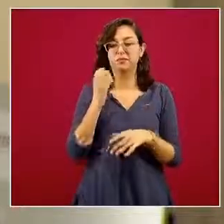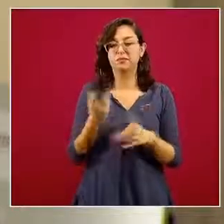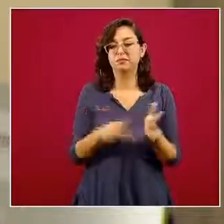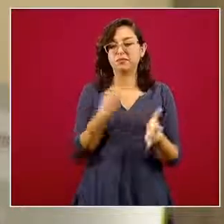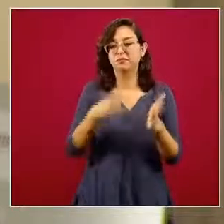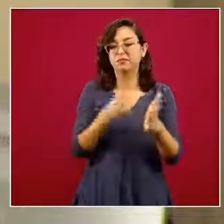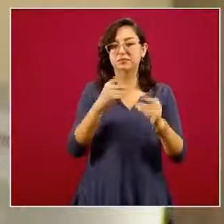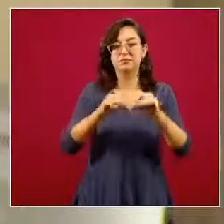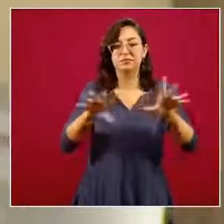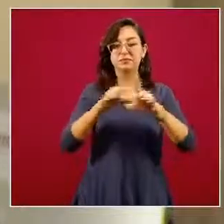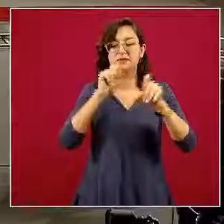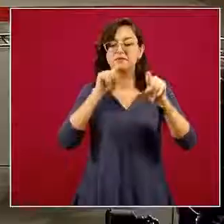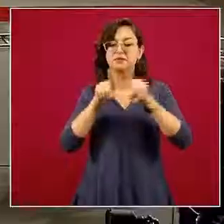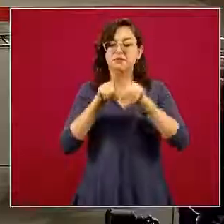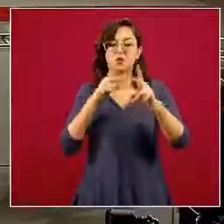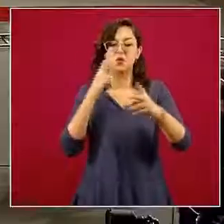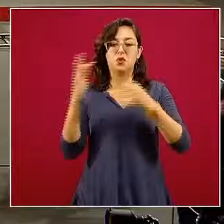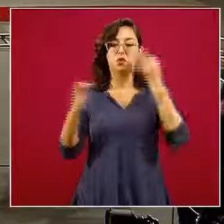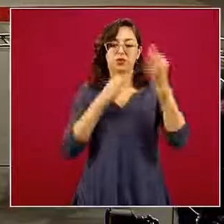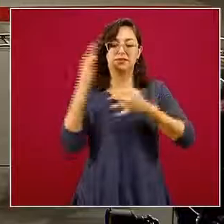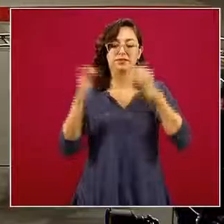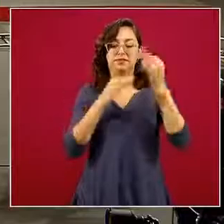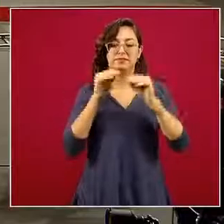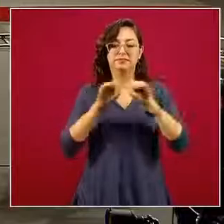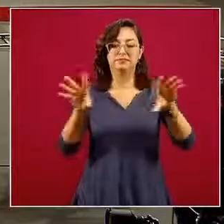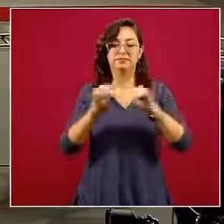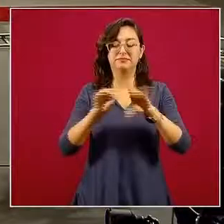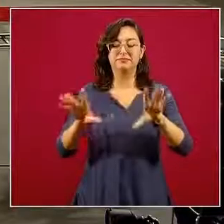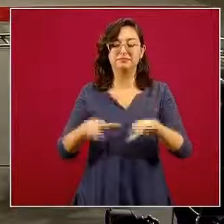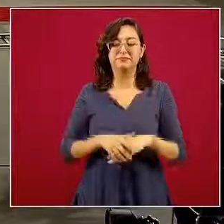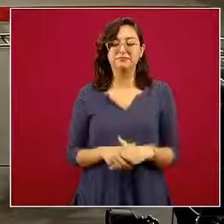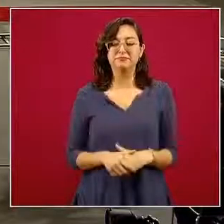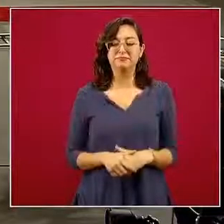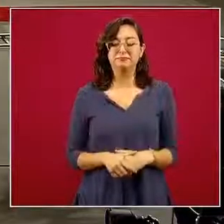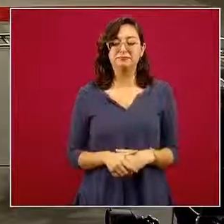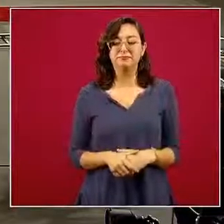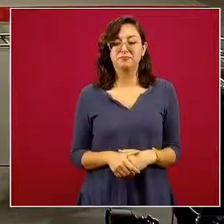varios noticieros? Muchas gracias. Muchas gracias.